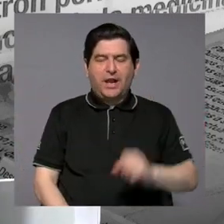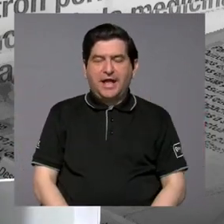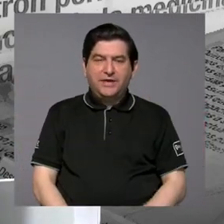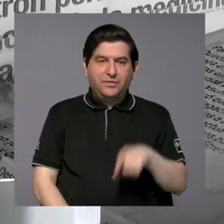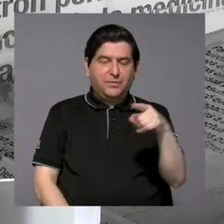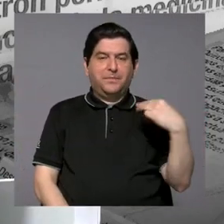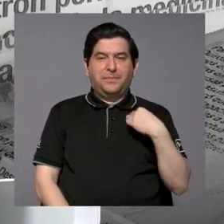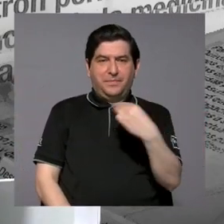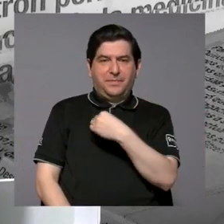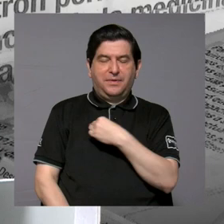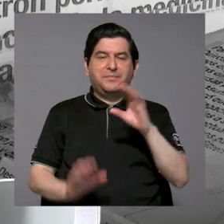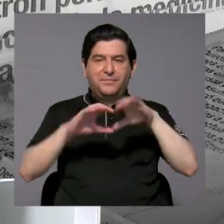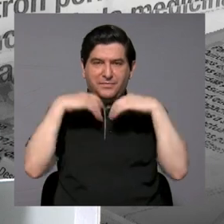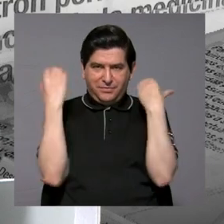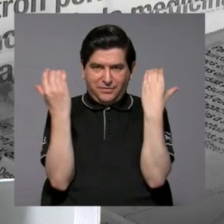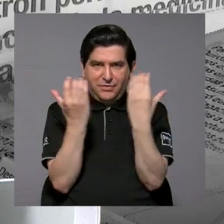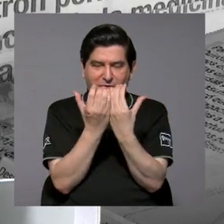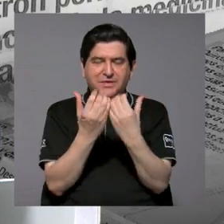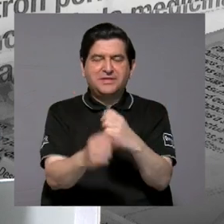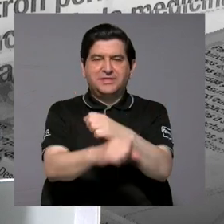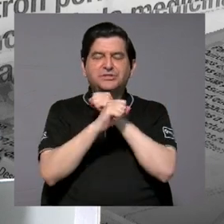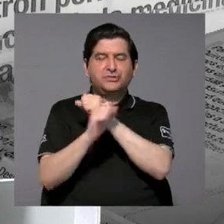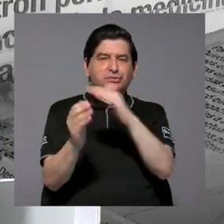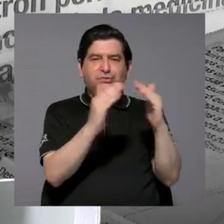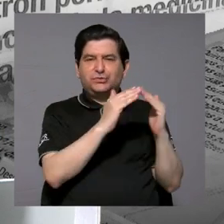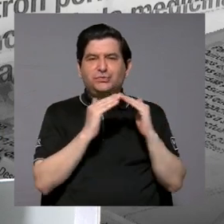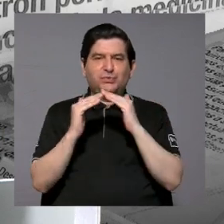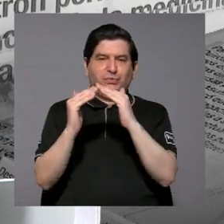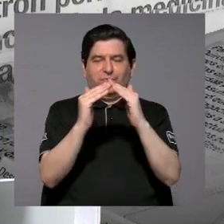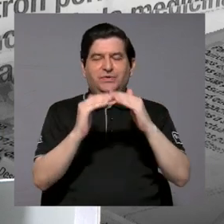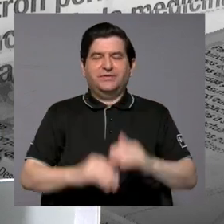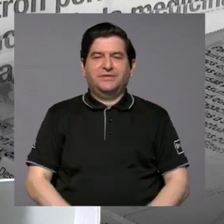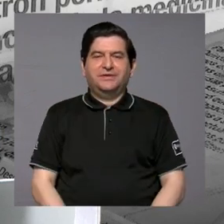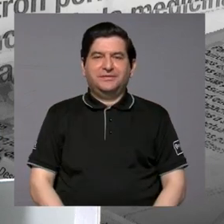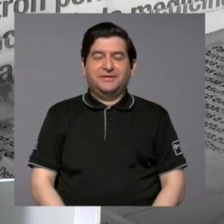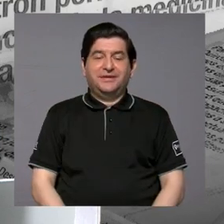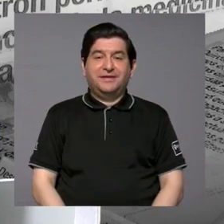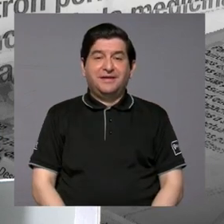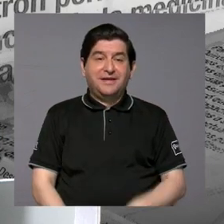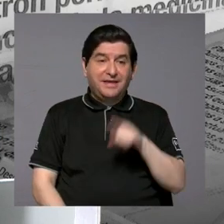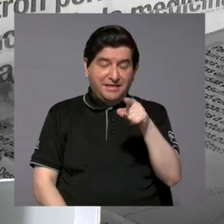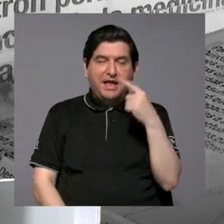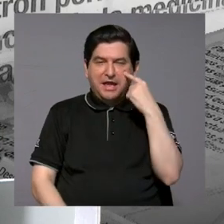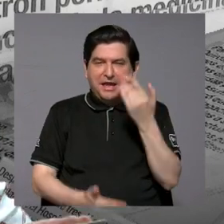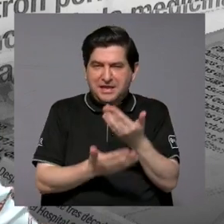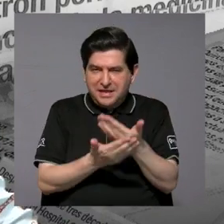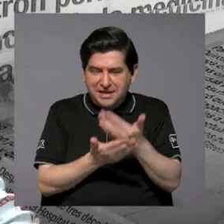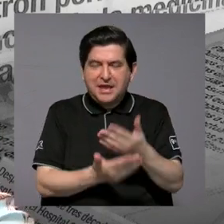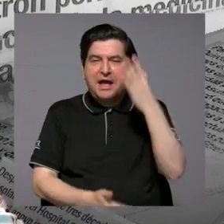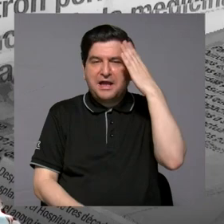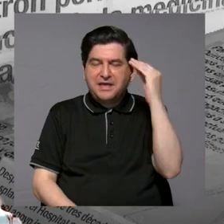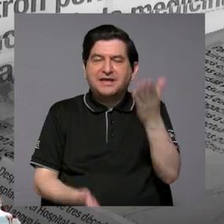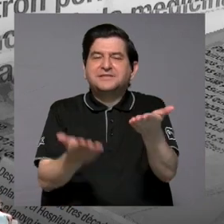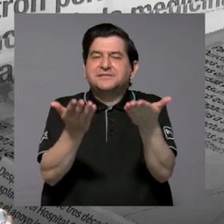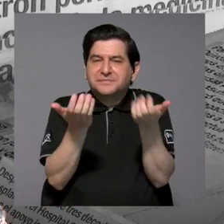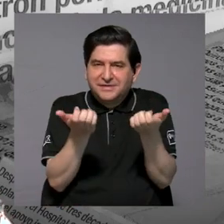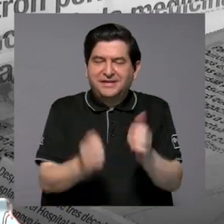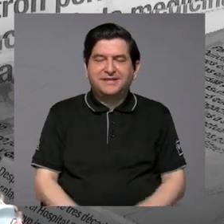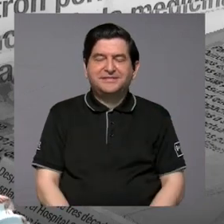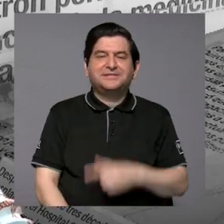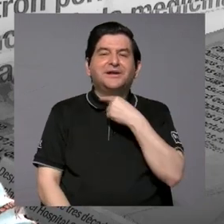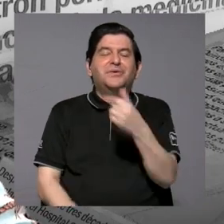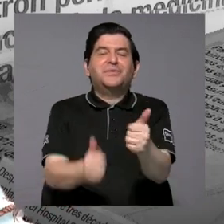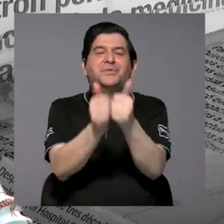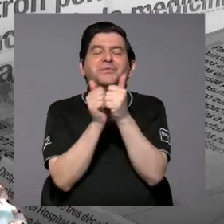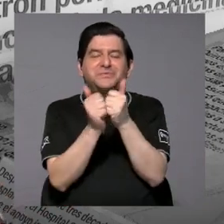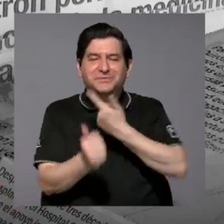ella es miembro de un comité de seguridad comunitaria y del cual queremos su testimonio sus experiencias Pues un gusto que